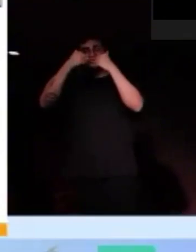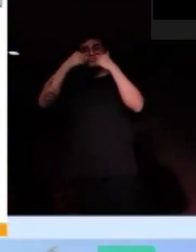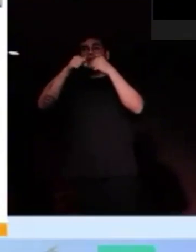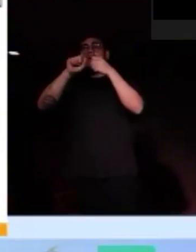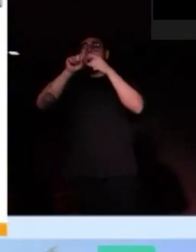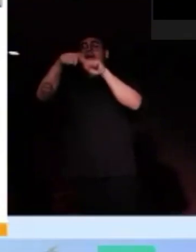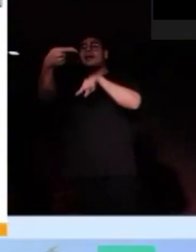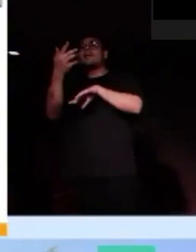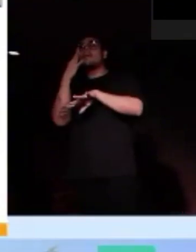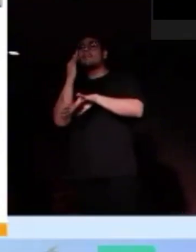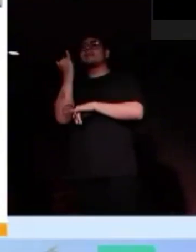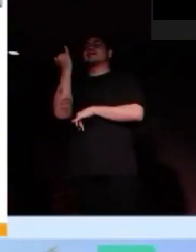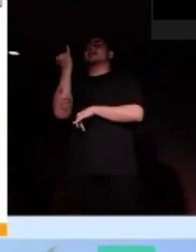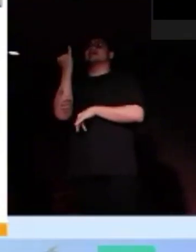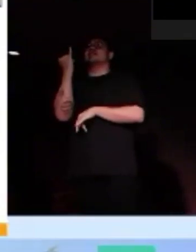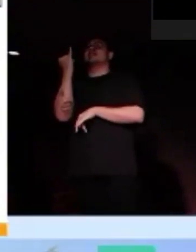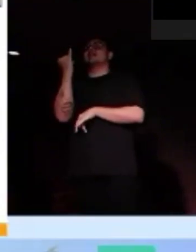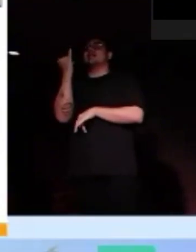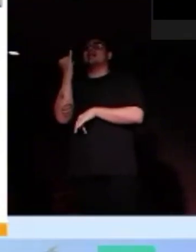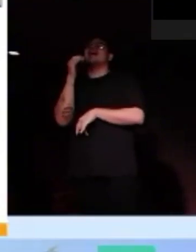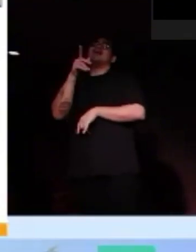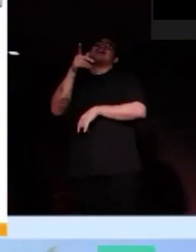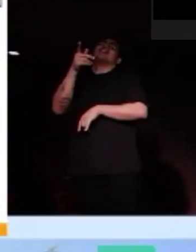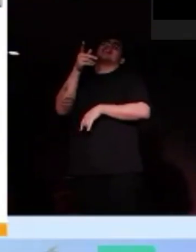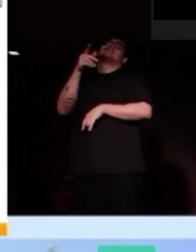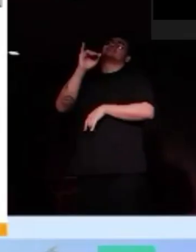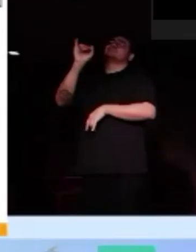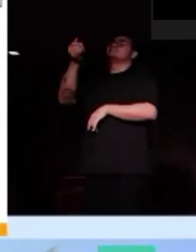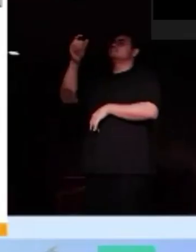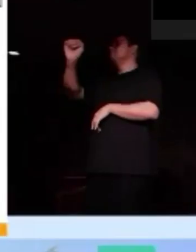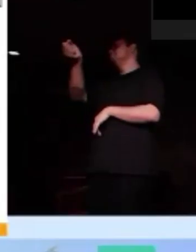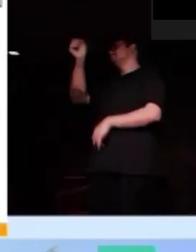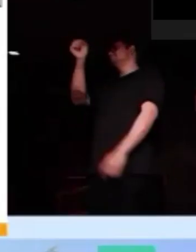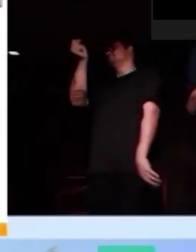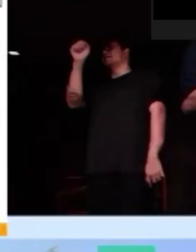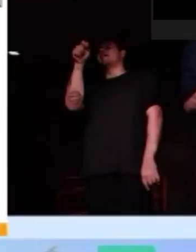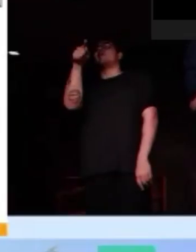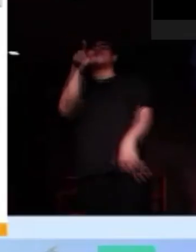sido. Y algunos se sorprendían y otros decían, no sabía.